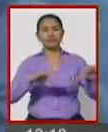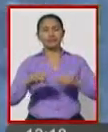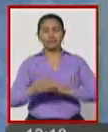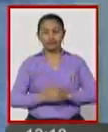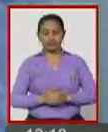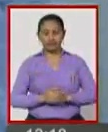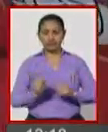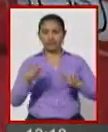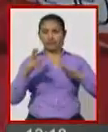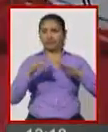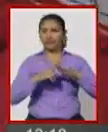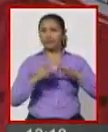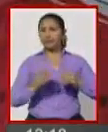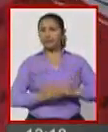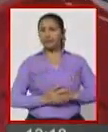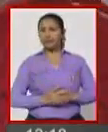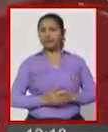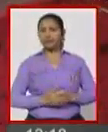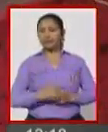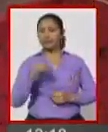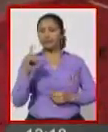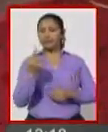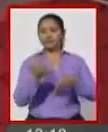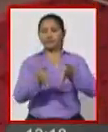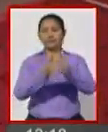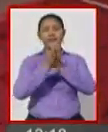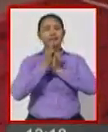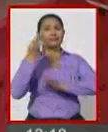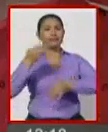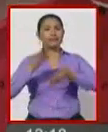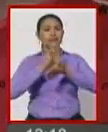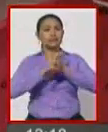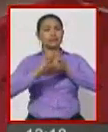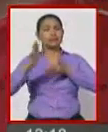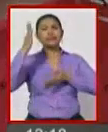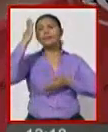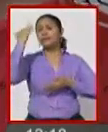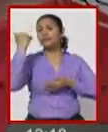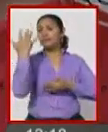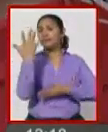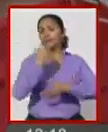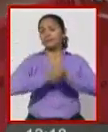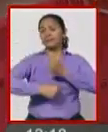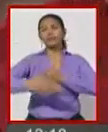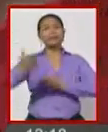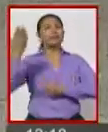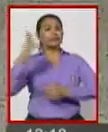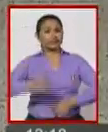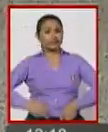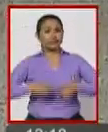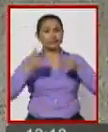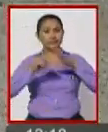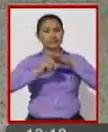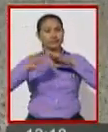cometía el delito de violación. Y lo único que nosotros pedimos es justicia, ¿no? Que sea justicia, porque 5 años atrás hicimos la denuncia, se escapó, se tiró la